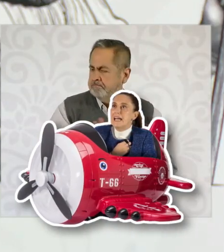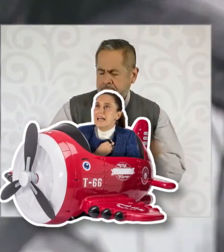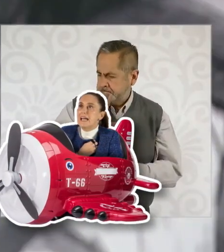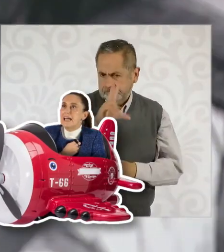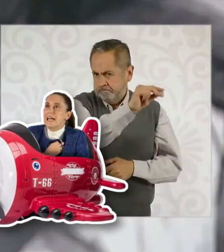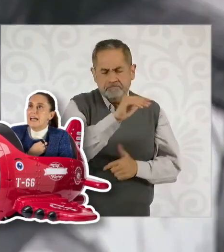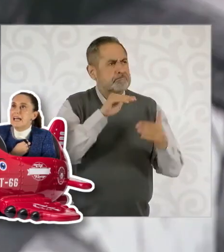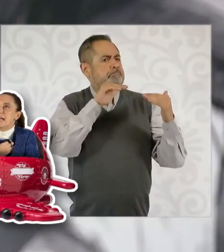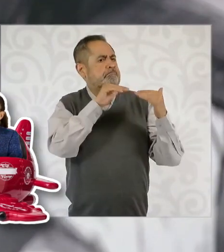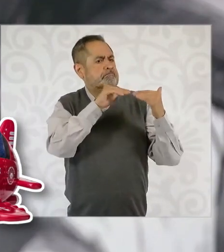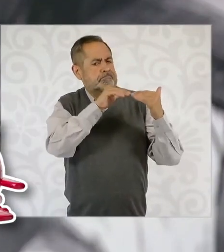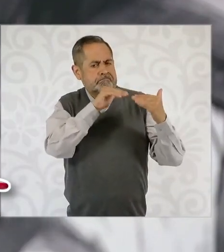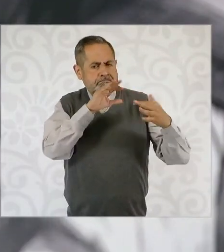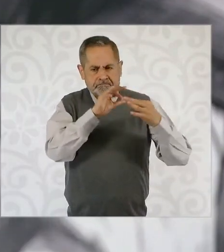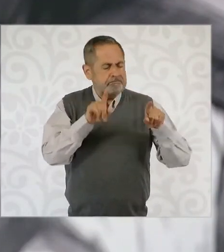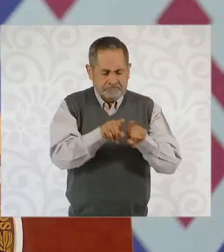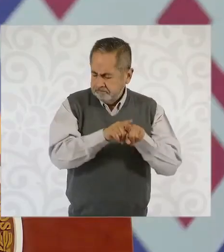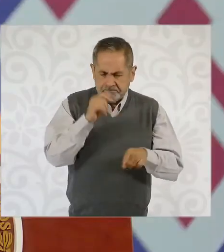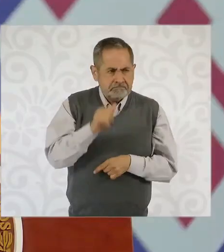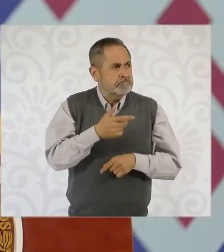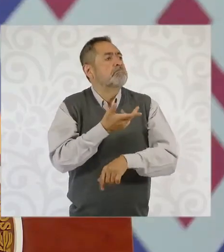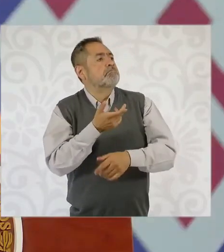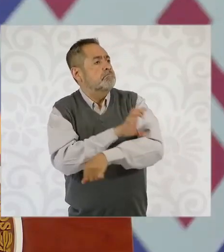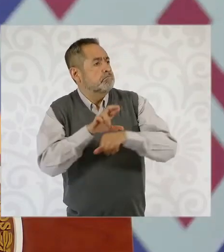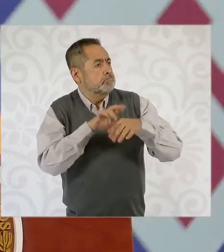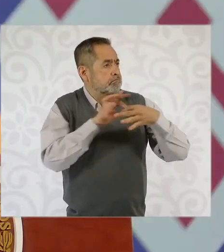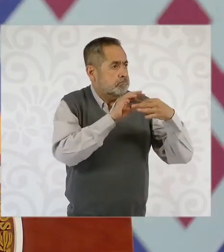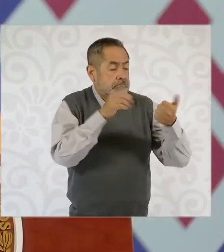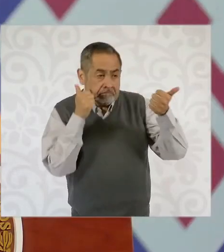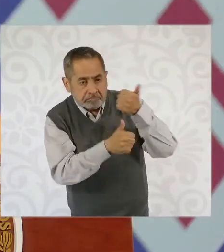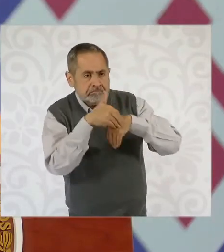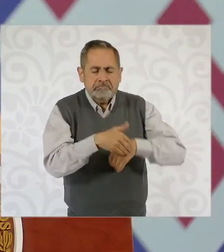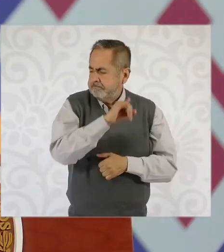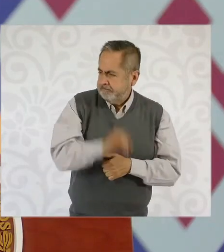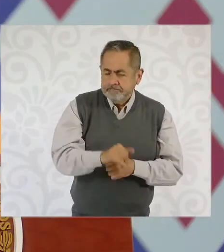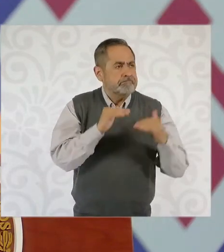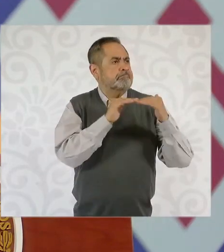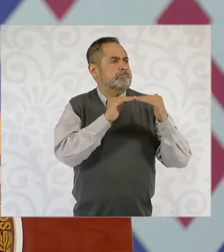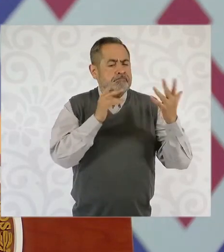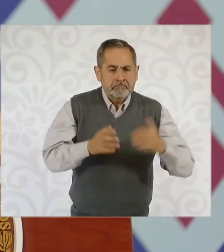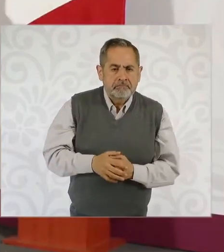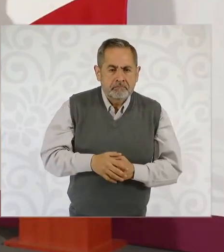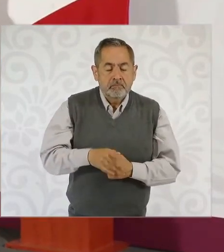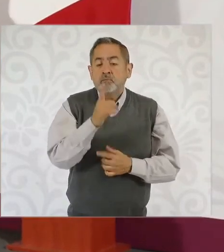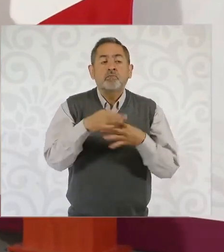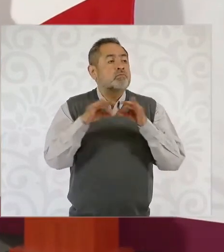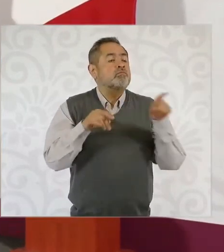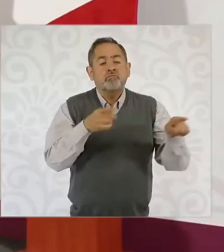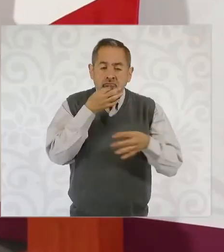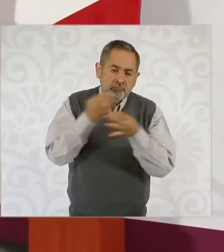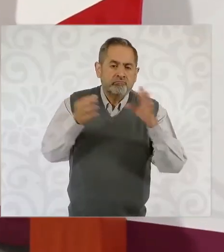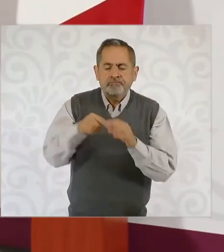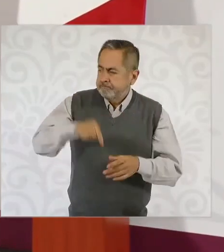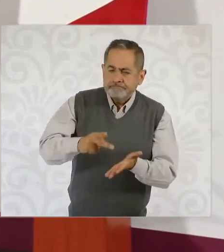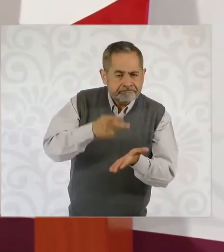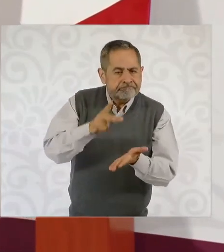nosotros siempre vamos a coordinar sin subordinar. Lo importante aquí, creo, en la declaración, que es lo que siempre